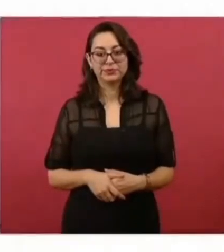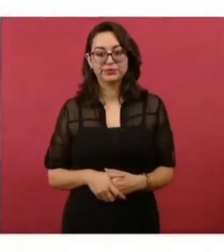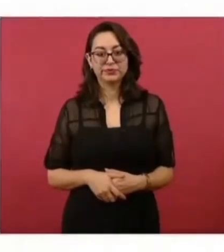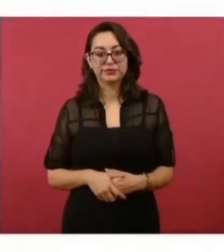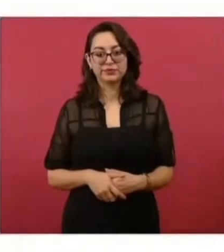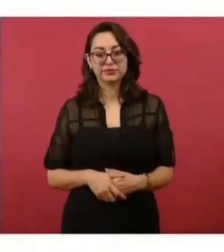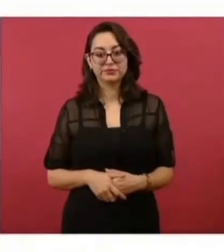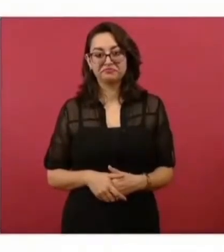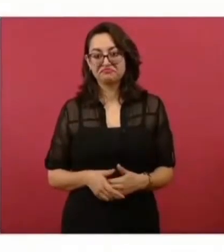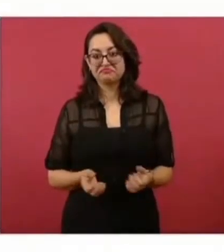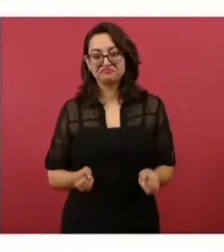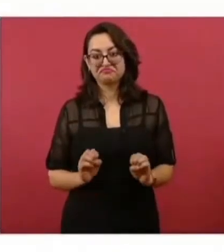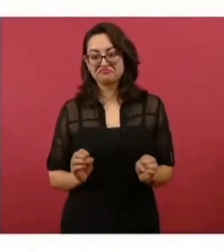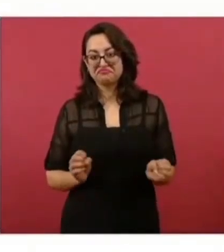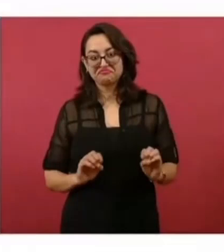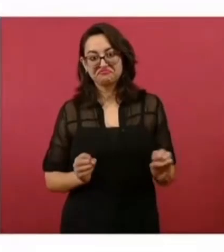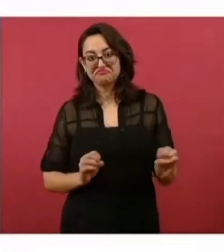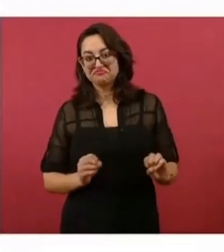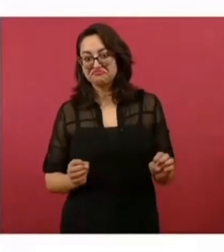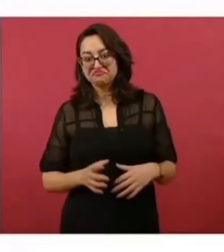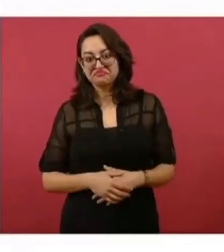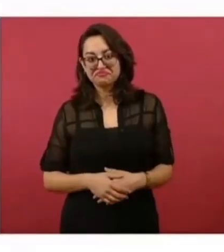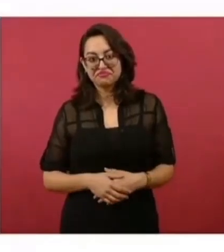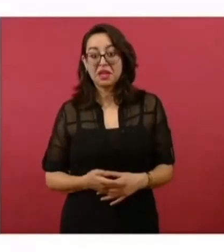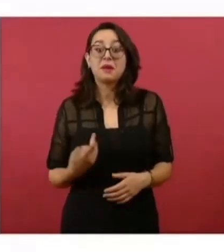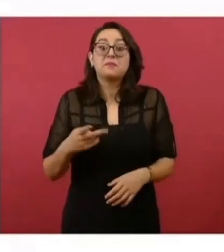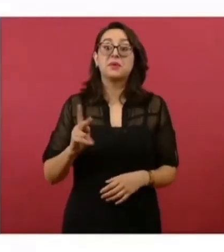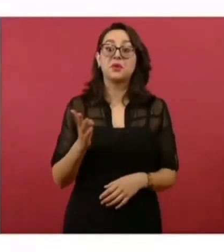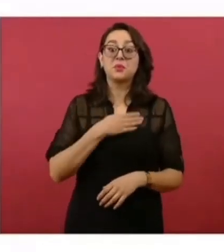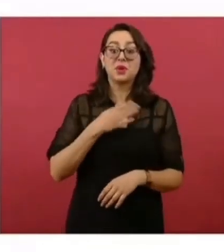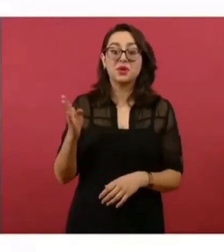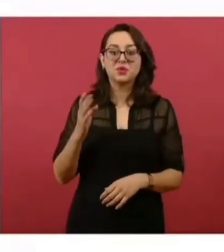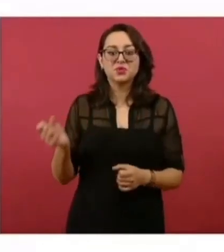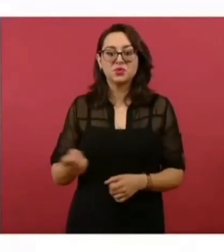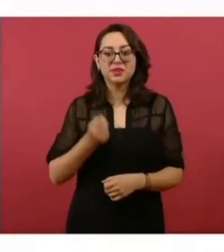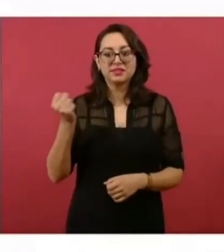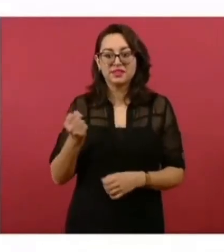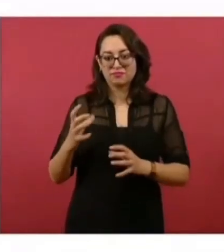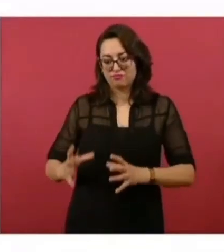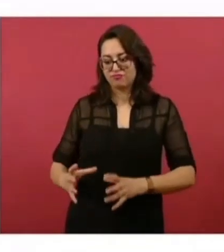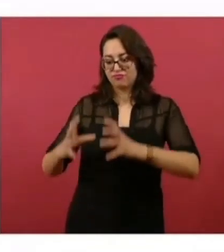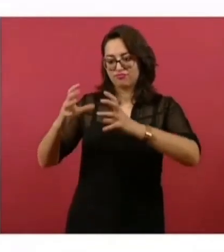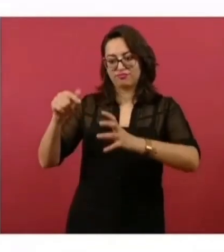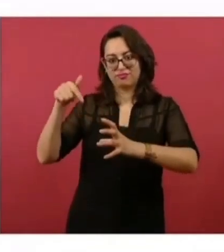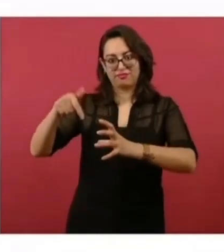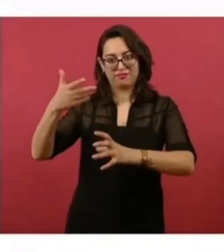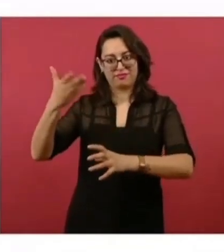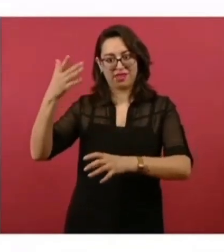que se rescató en el tramo del Tren Maya.